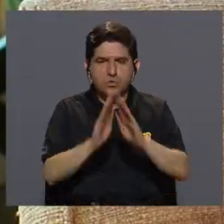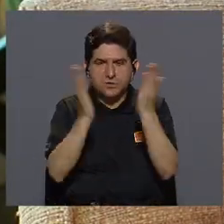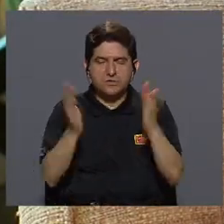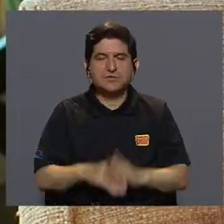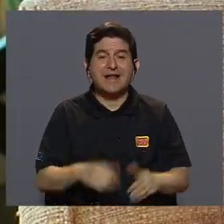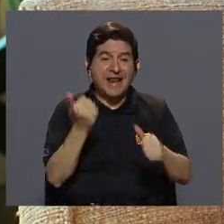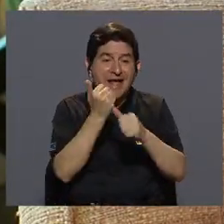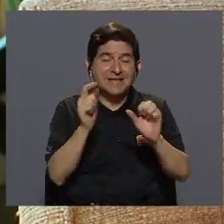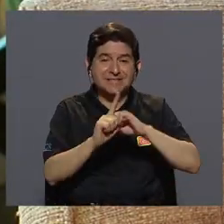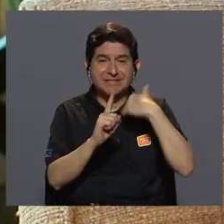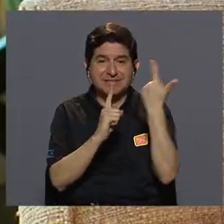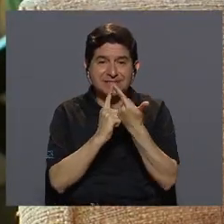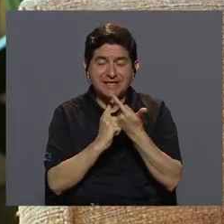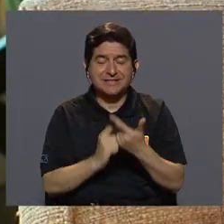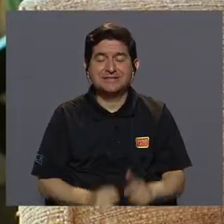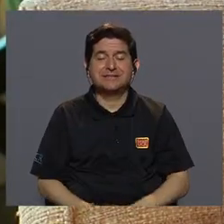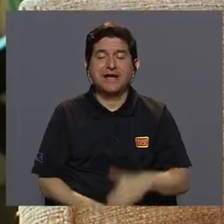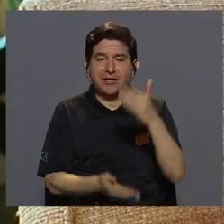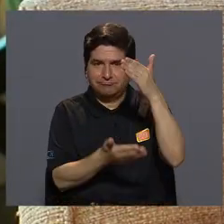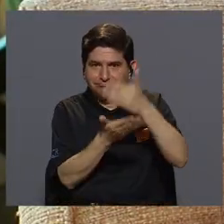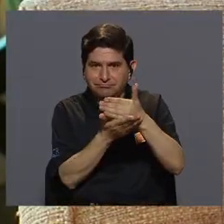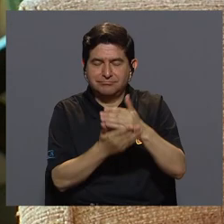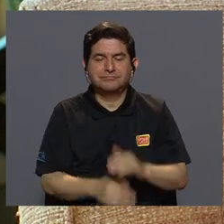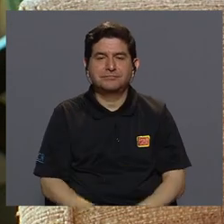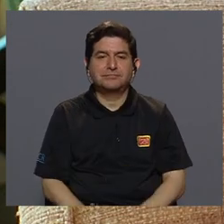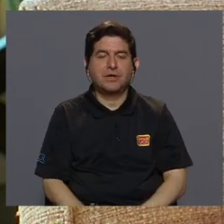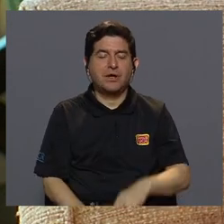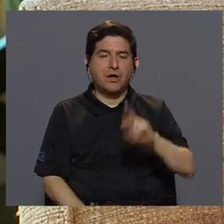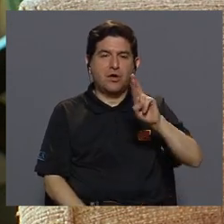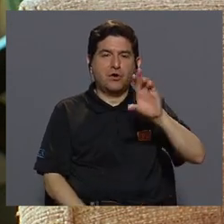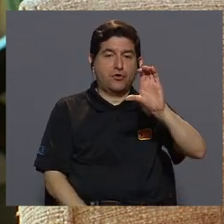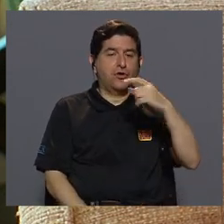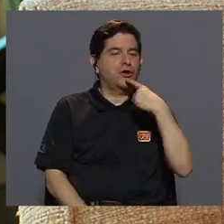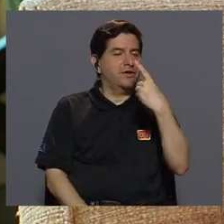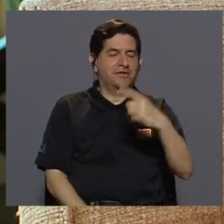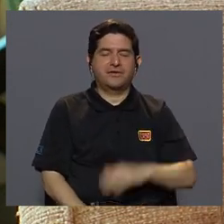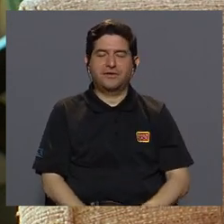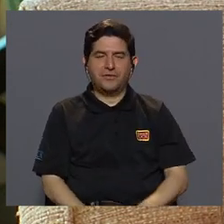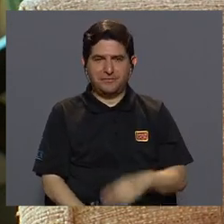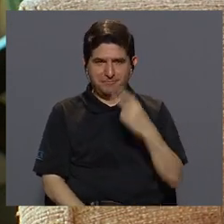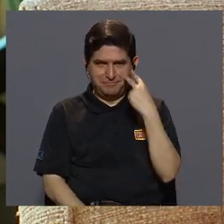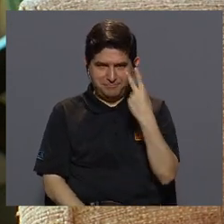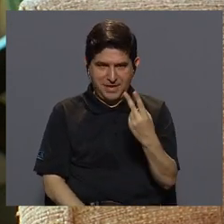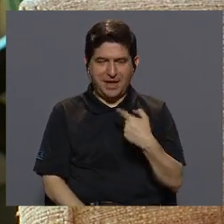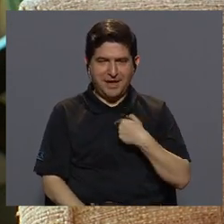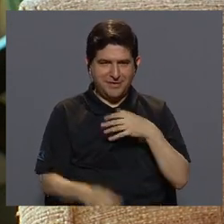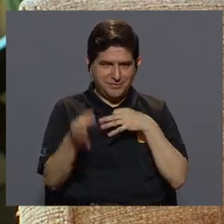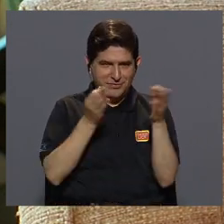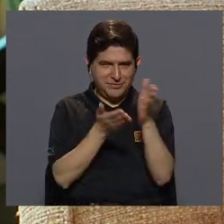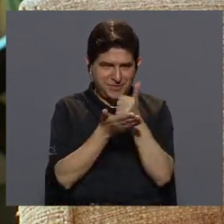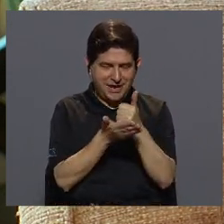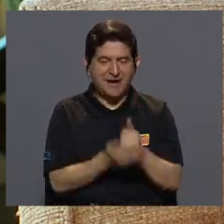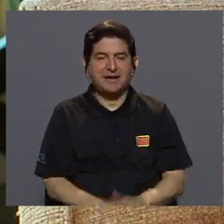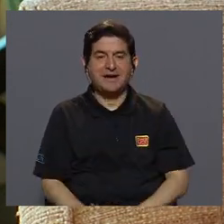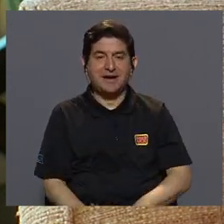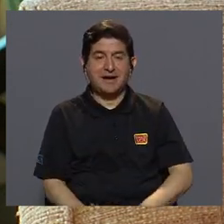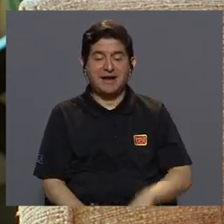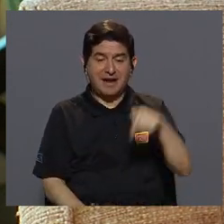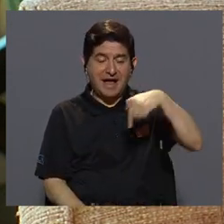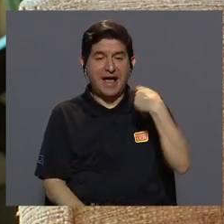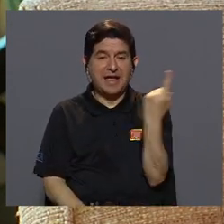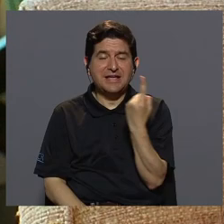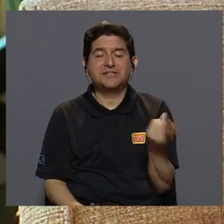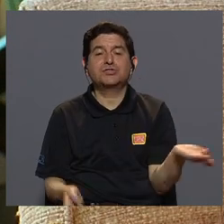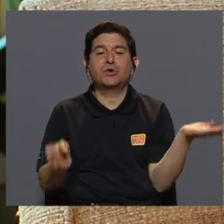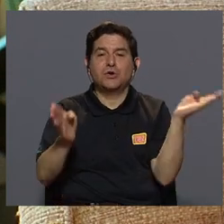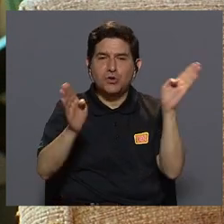asistencia social que se estaba dando. Por supuesto. Entonces Rodrigo le dijo, bueno, mire, yo quiero decirle una cosa, que aquí lo único que se